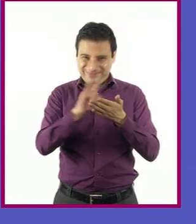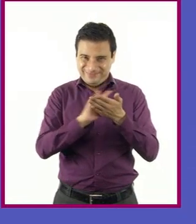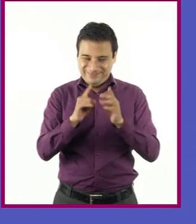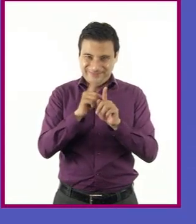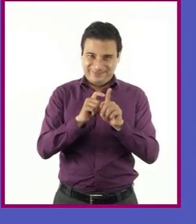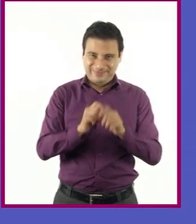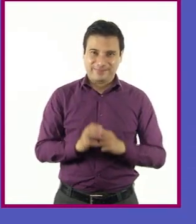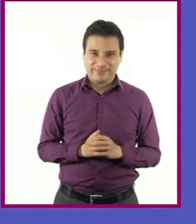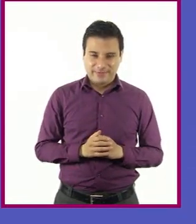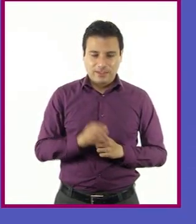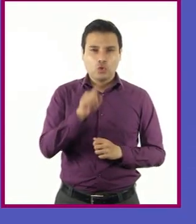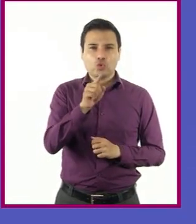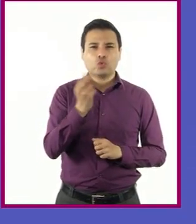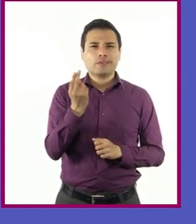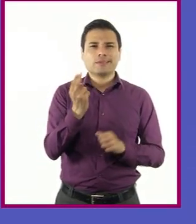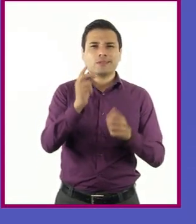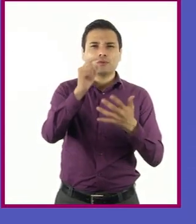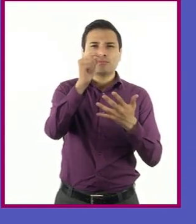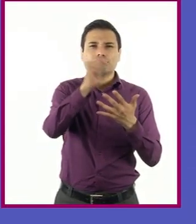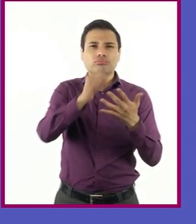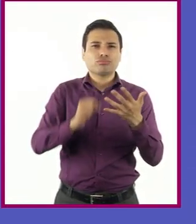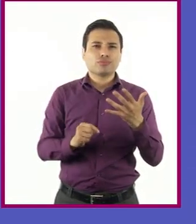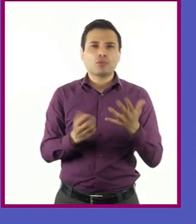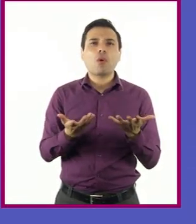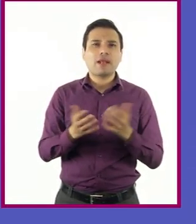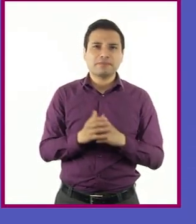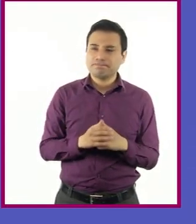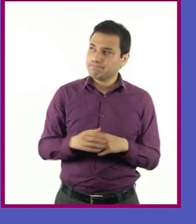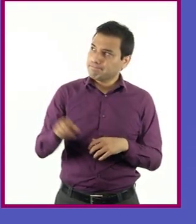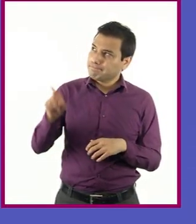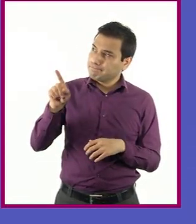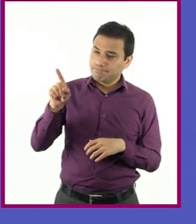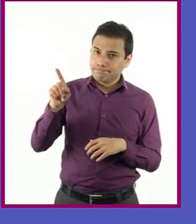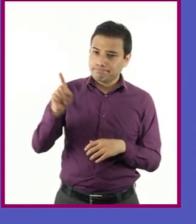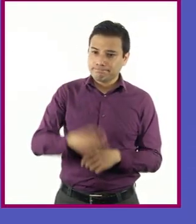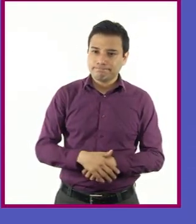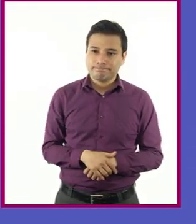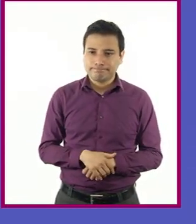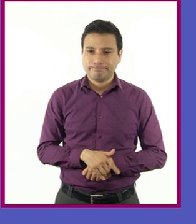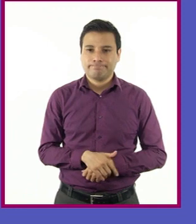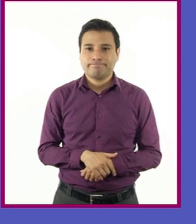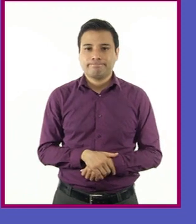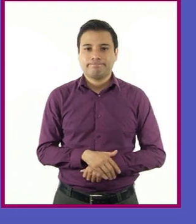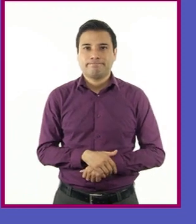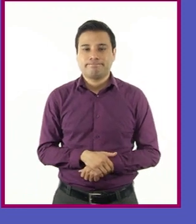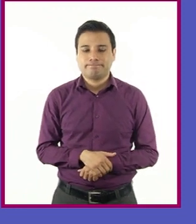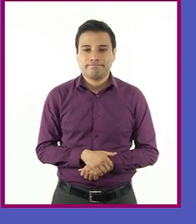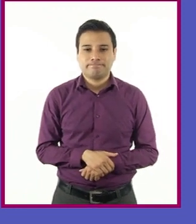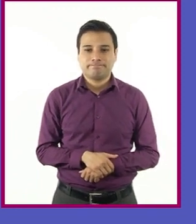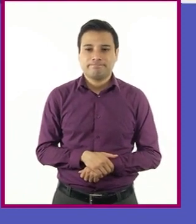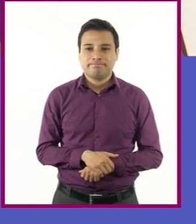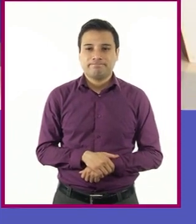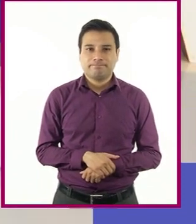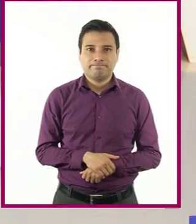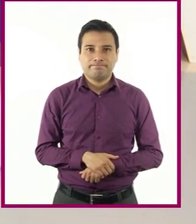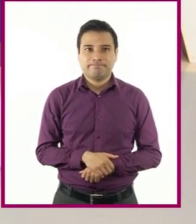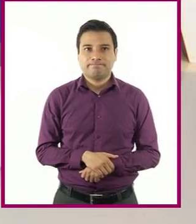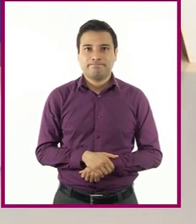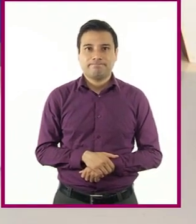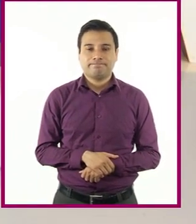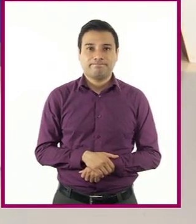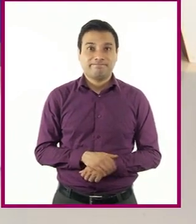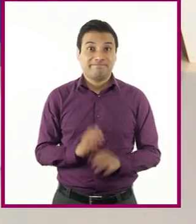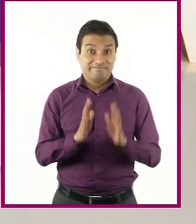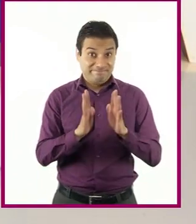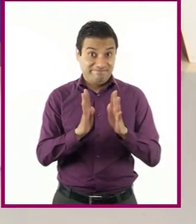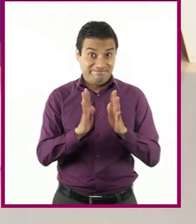cuaderno, hojas blancas, bolígrafo o lápiz, colores, regla, libro de texto. ¿Ya